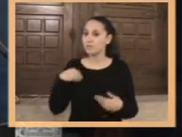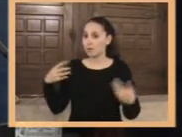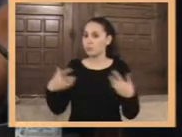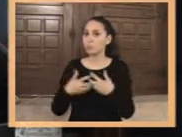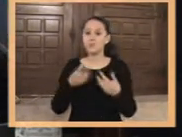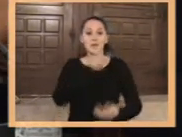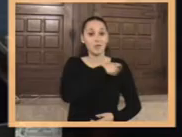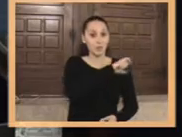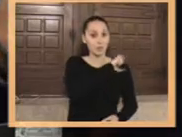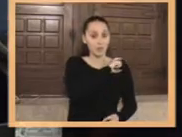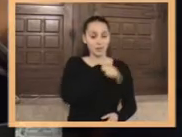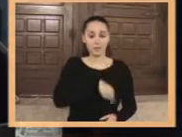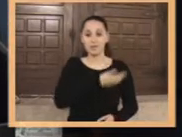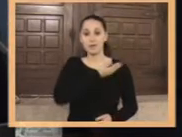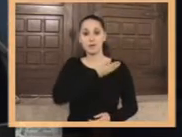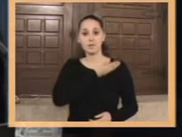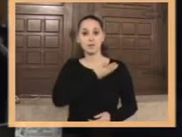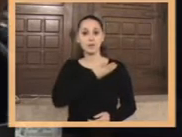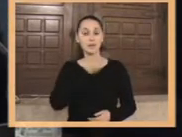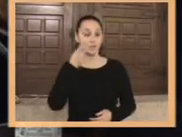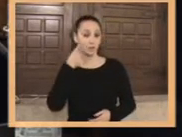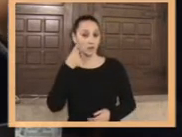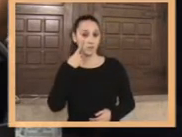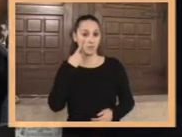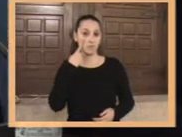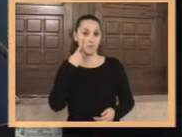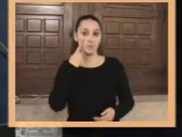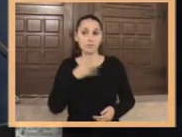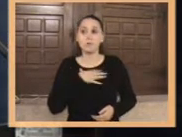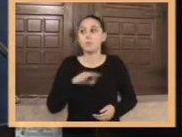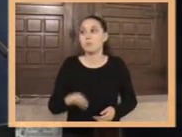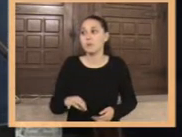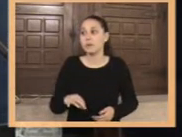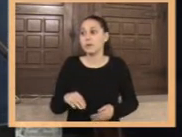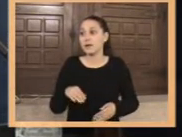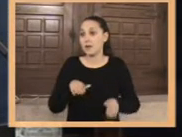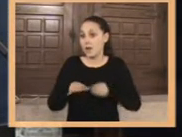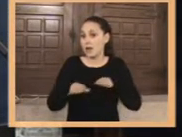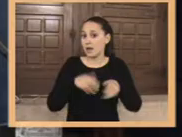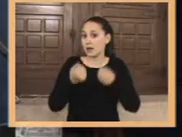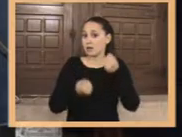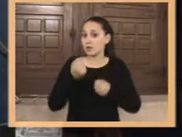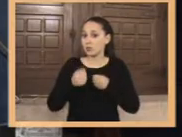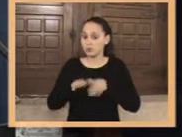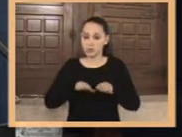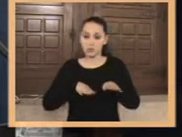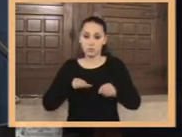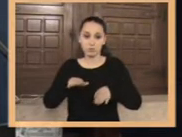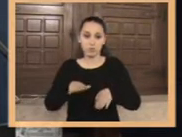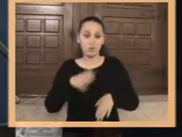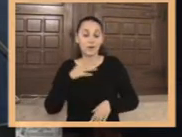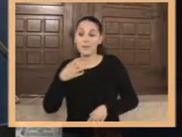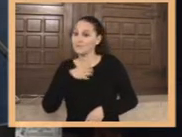la posibilidad de que haya, bueno, pues una actuación en el tráfico. ¿Sabe también qué nos pasa? Que no lo podemos dejar de un solo sentido,